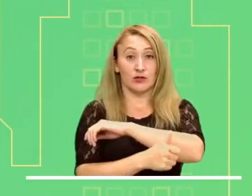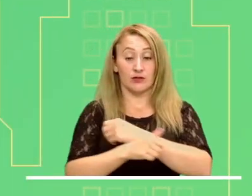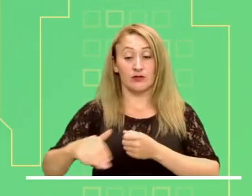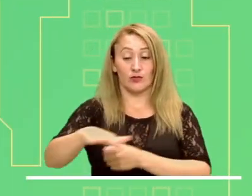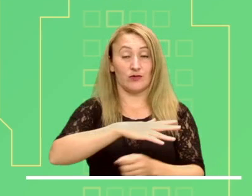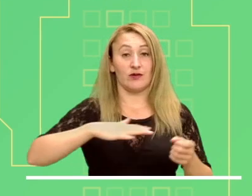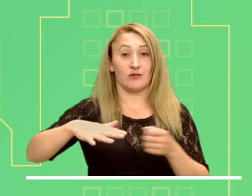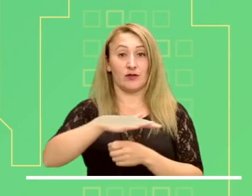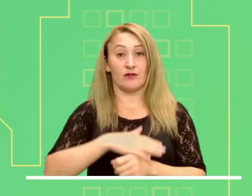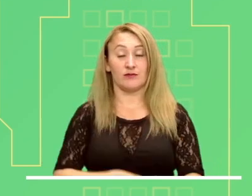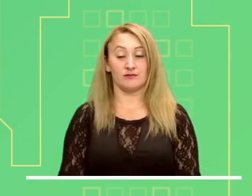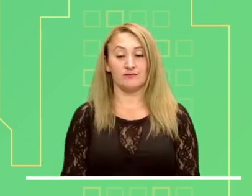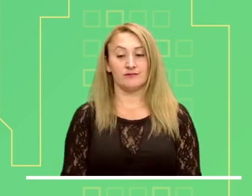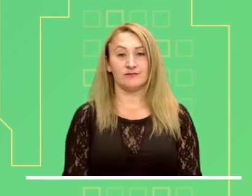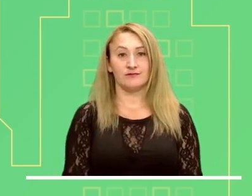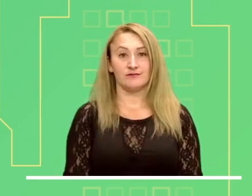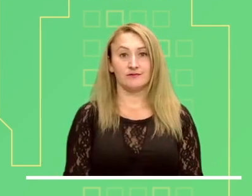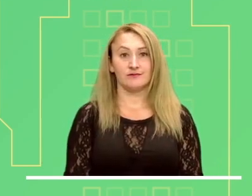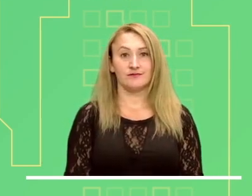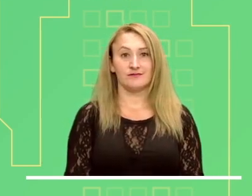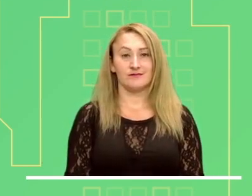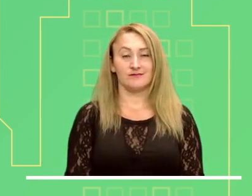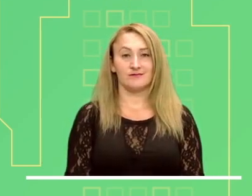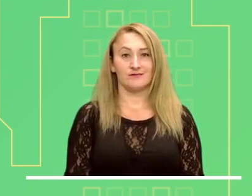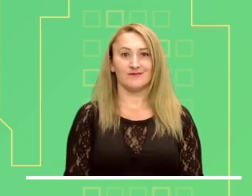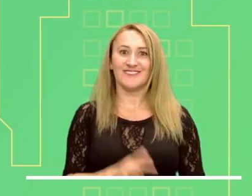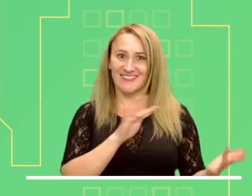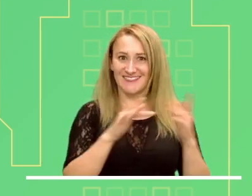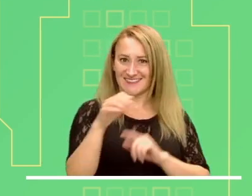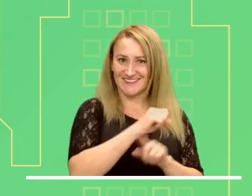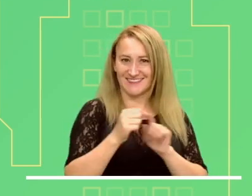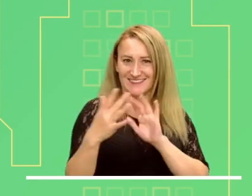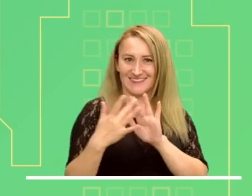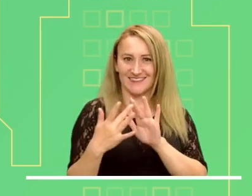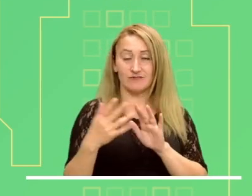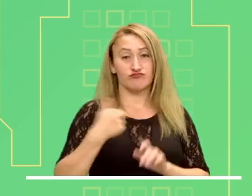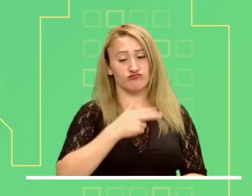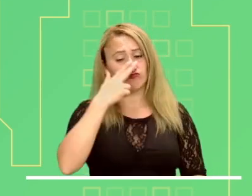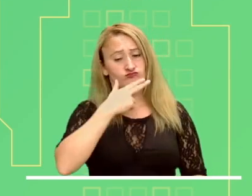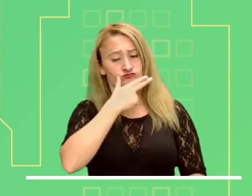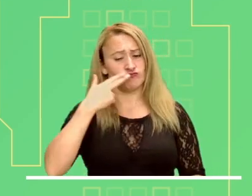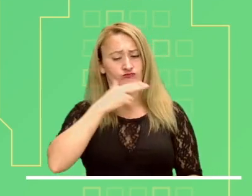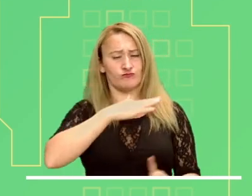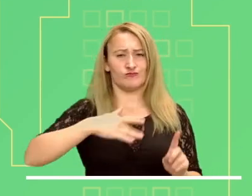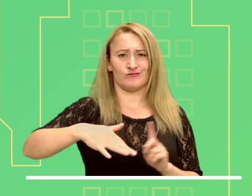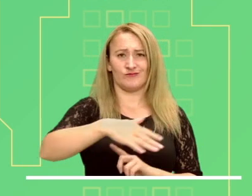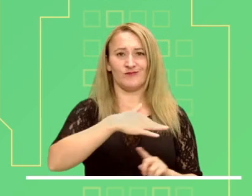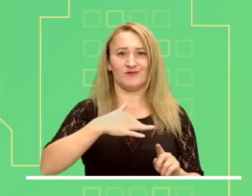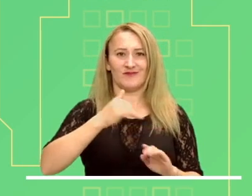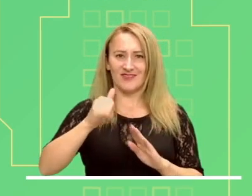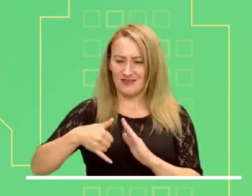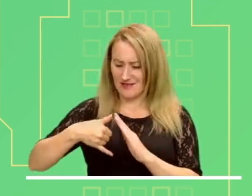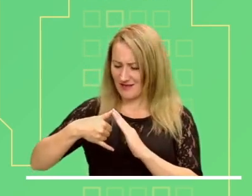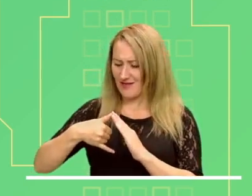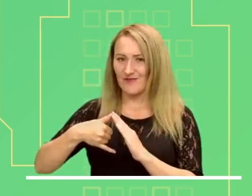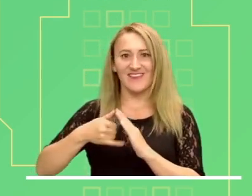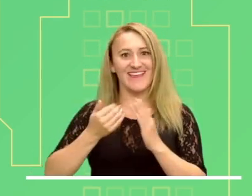Alerta roja por probables deslizamientos de tierra en los departamentos de norte de Santander, Boyacá y Cundinamarca.